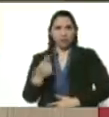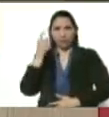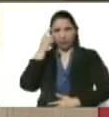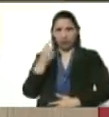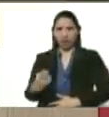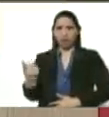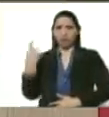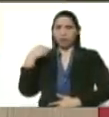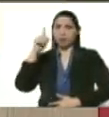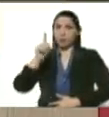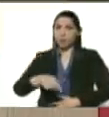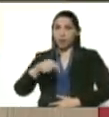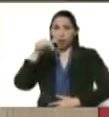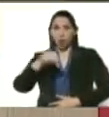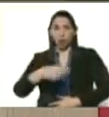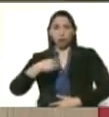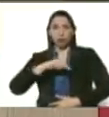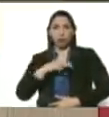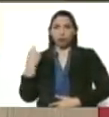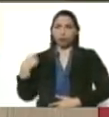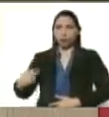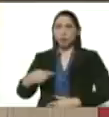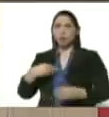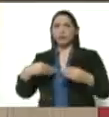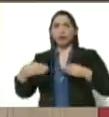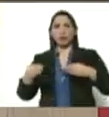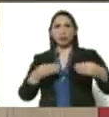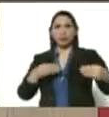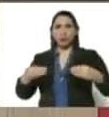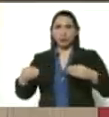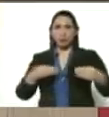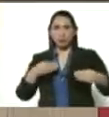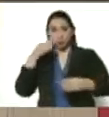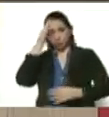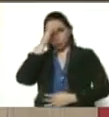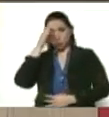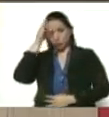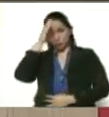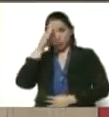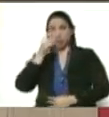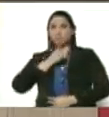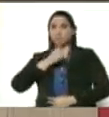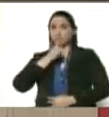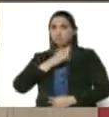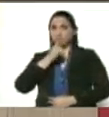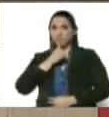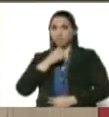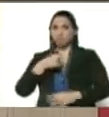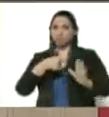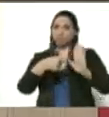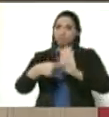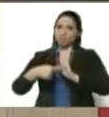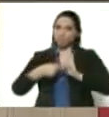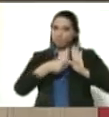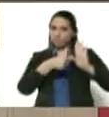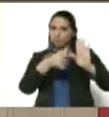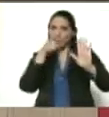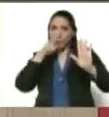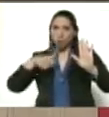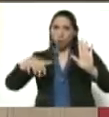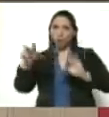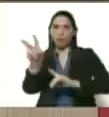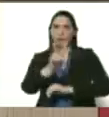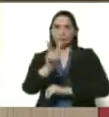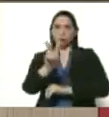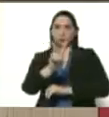y el día de hoy tuvimos la flexibilización consciente y prudente. Es lo que ha demostrado el pueblo